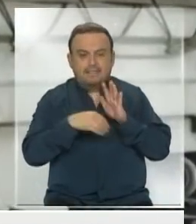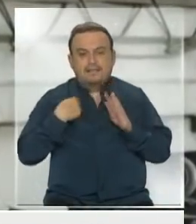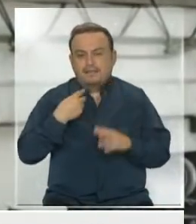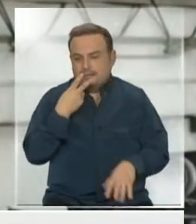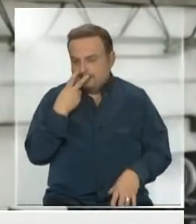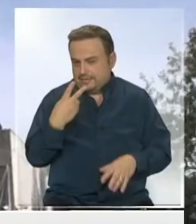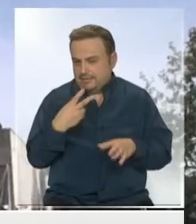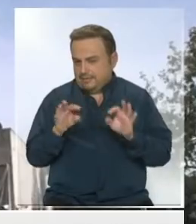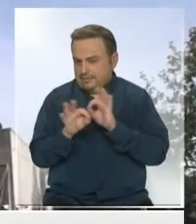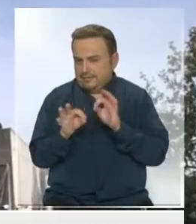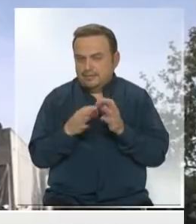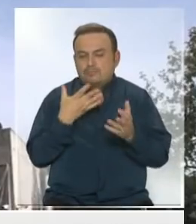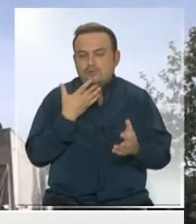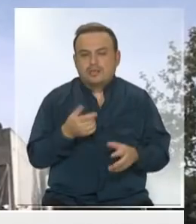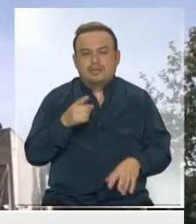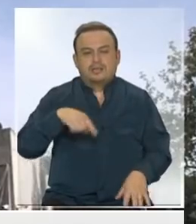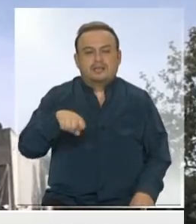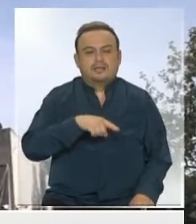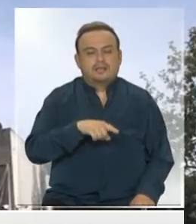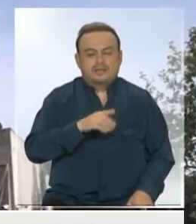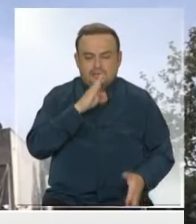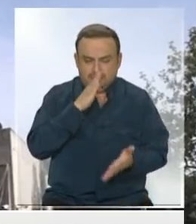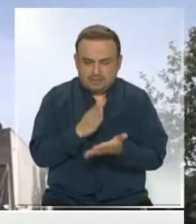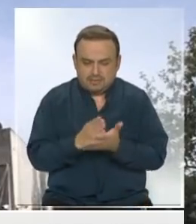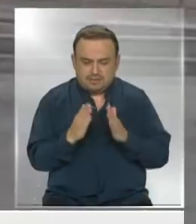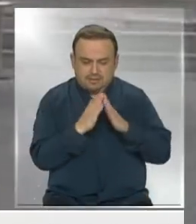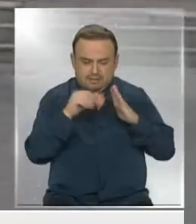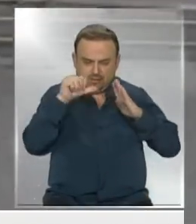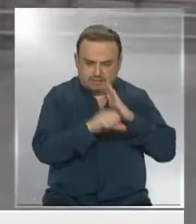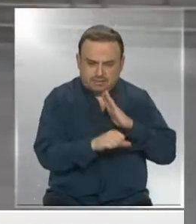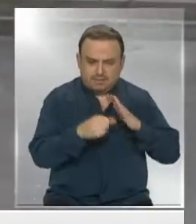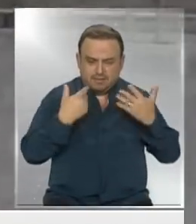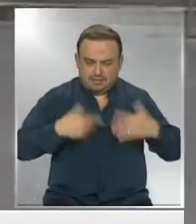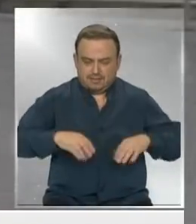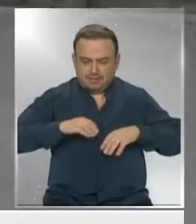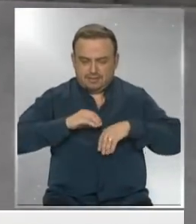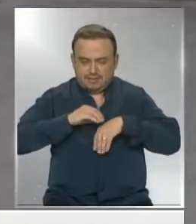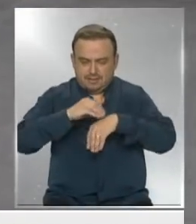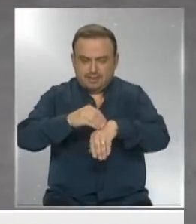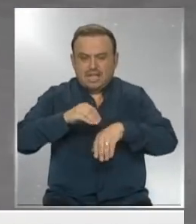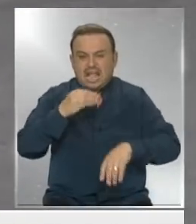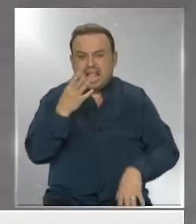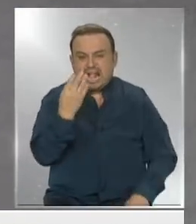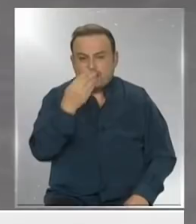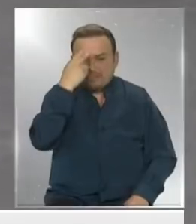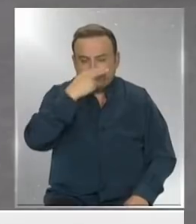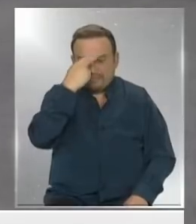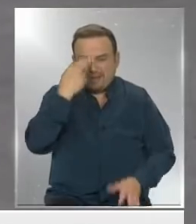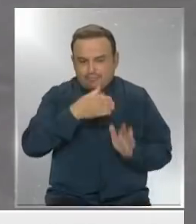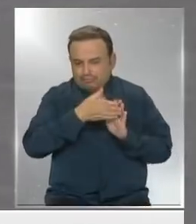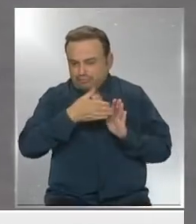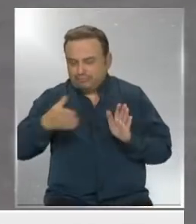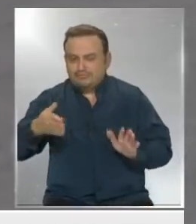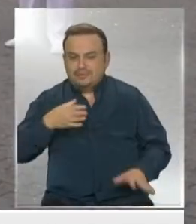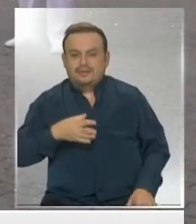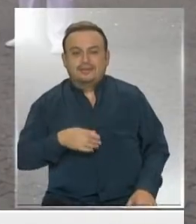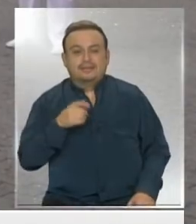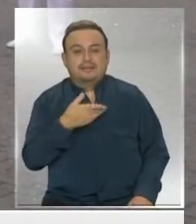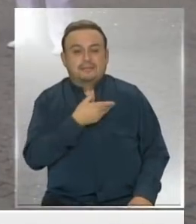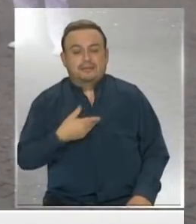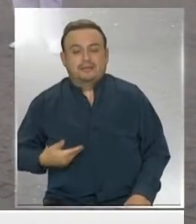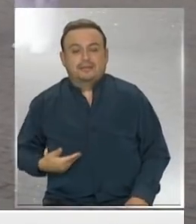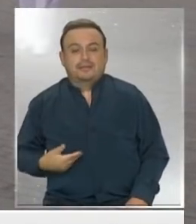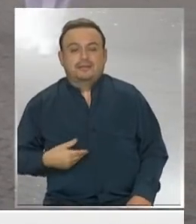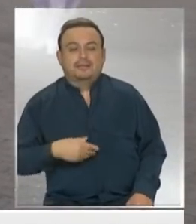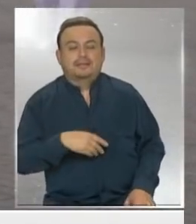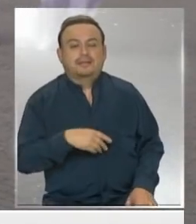explica por el efecto que están teniendo las medidas de confinamiento que se dictaron desde el 14 de marzo y que el presidente